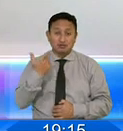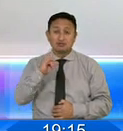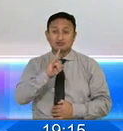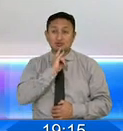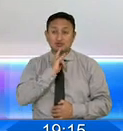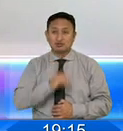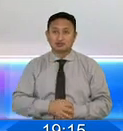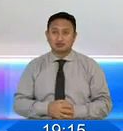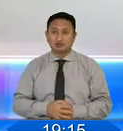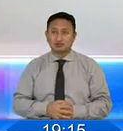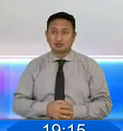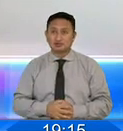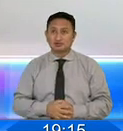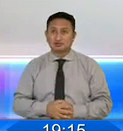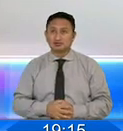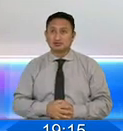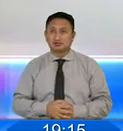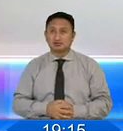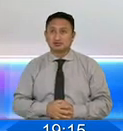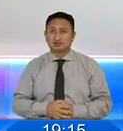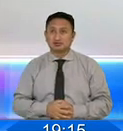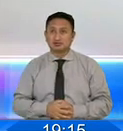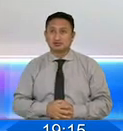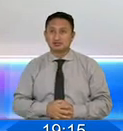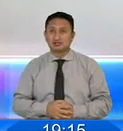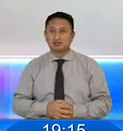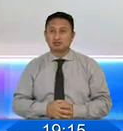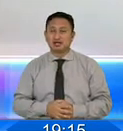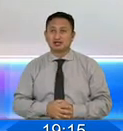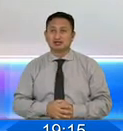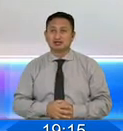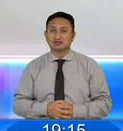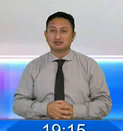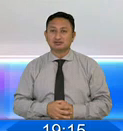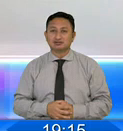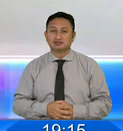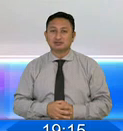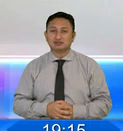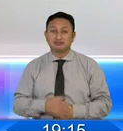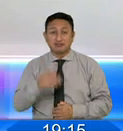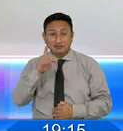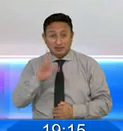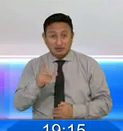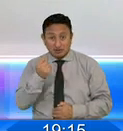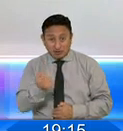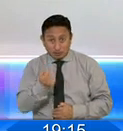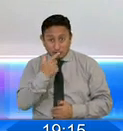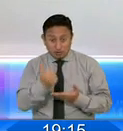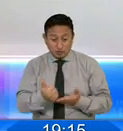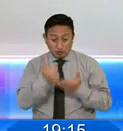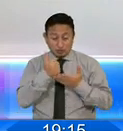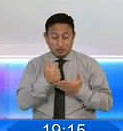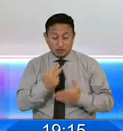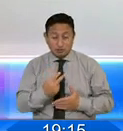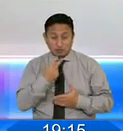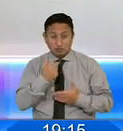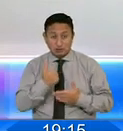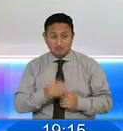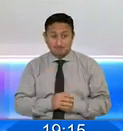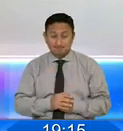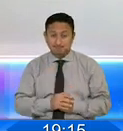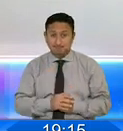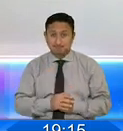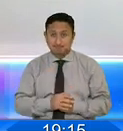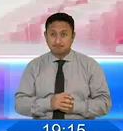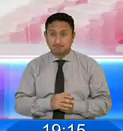es un inhibidor de la replicación viral y probablemente tenga efecto ya en el